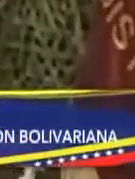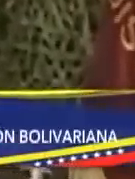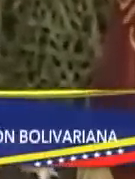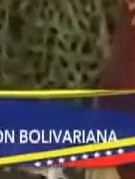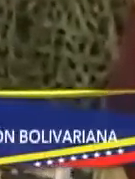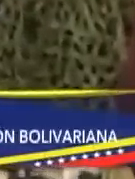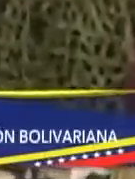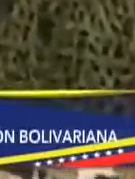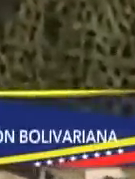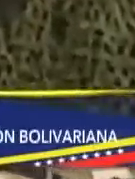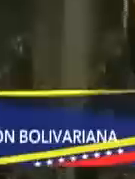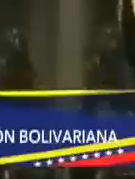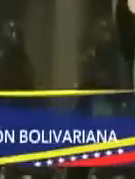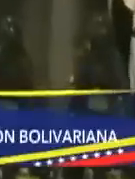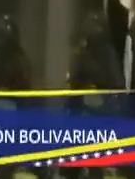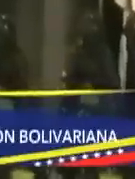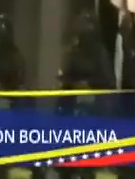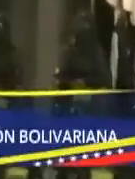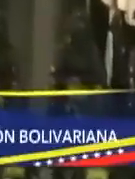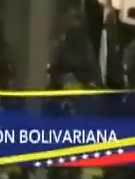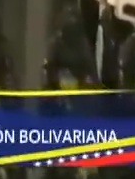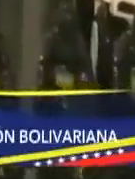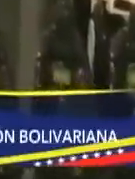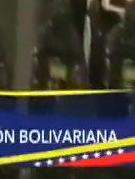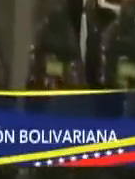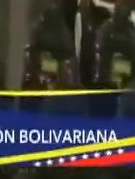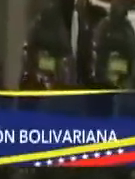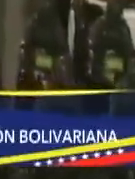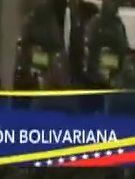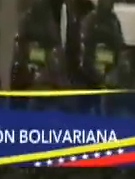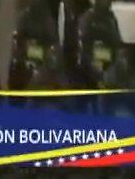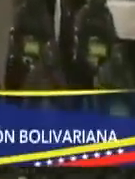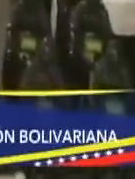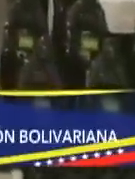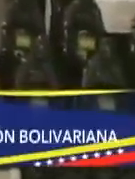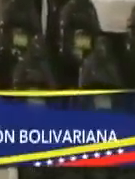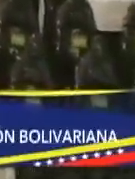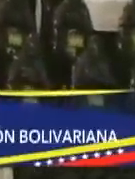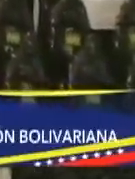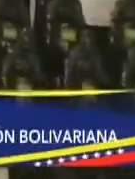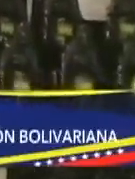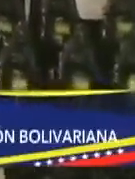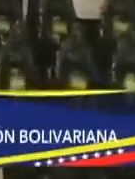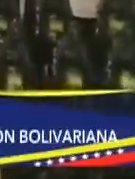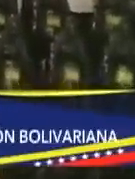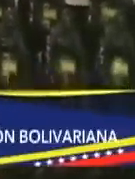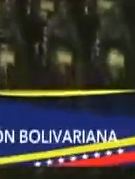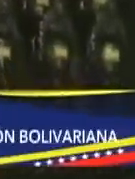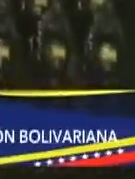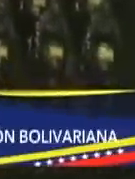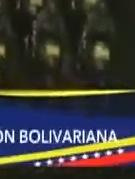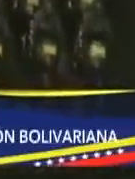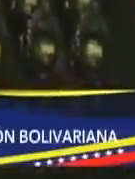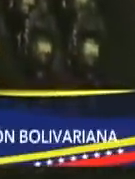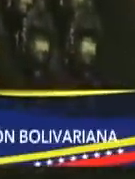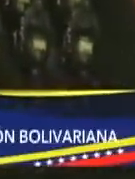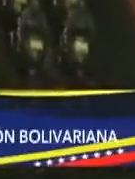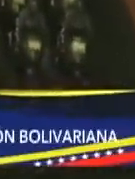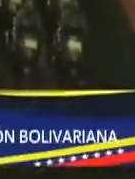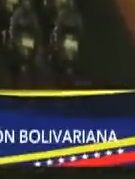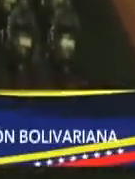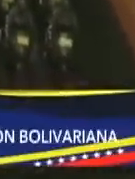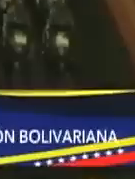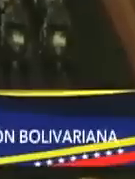a través de las redes sociales para conmemorar tan importante fecha. Remontamos entonces este repaso histórico y es